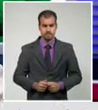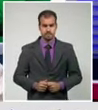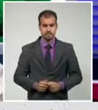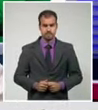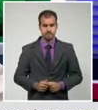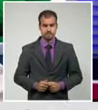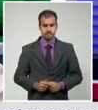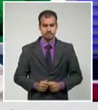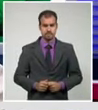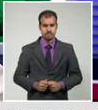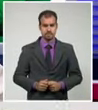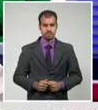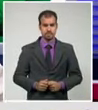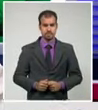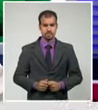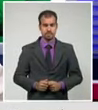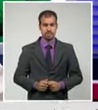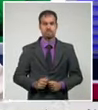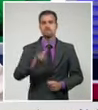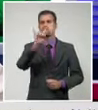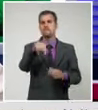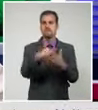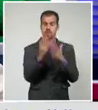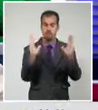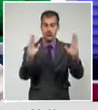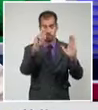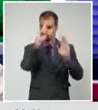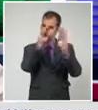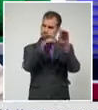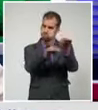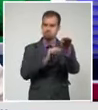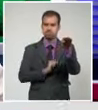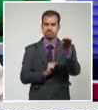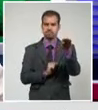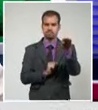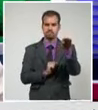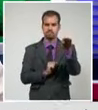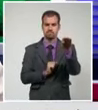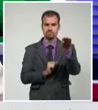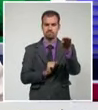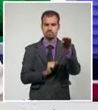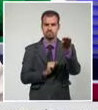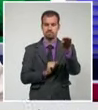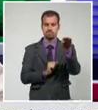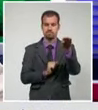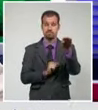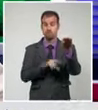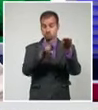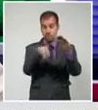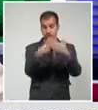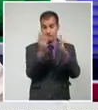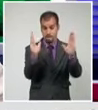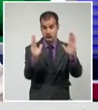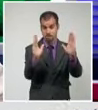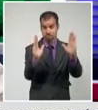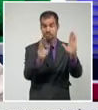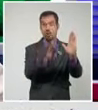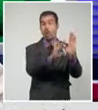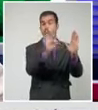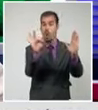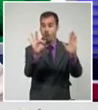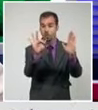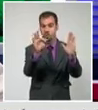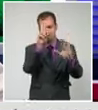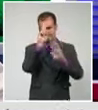clínico. Estuvo 9 días ingresada en nuestras unidades de salud, de ellos 8 en sala de